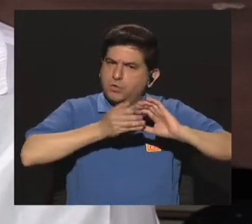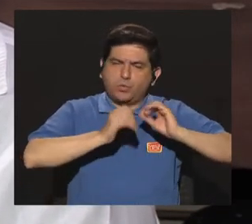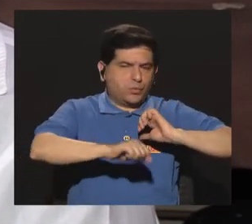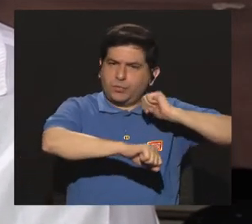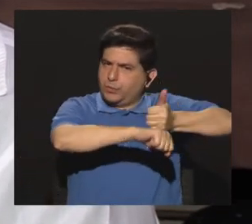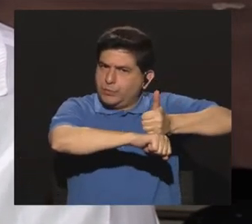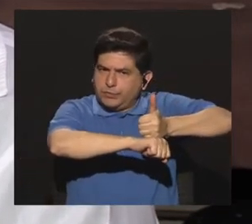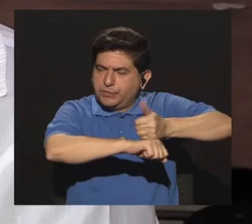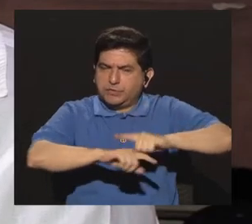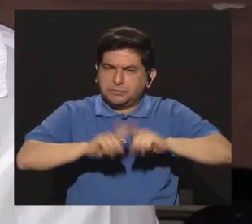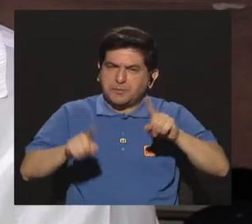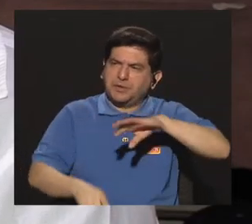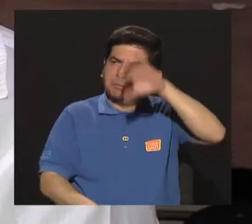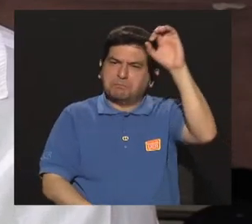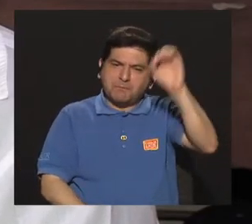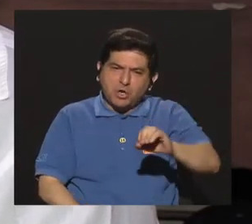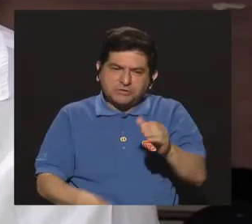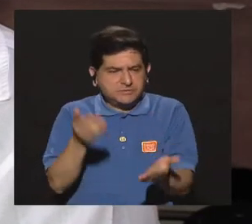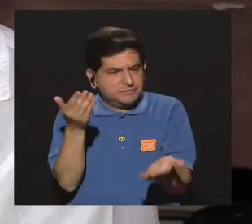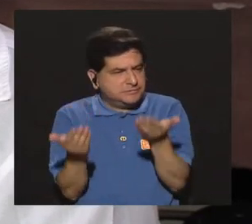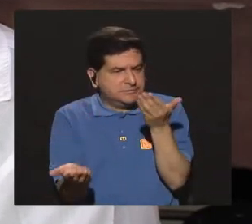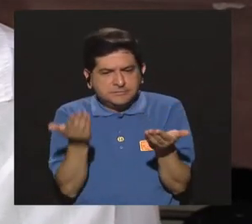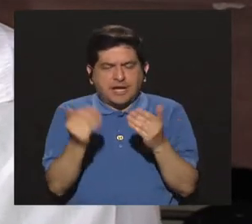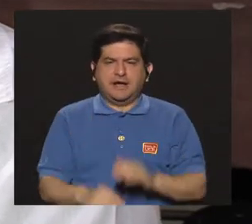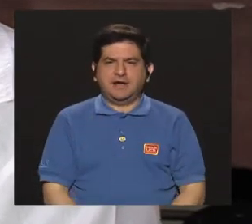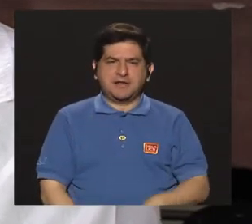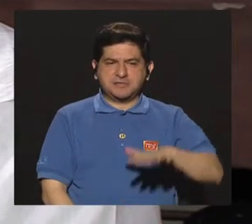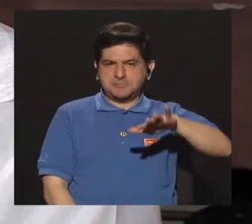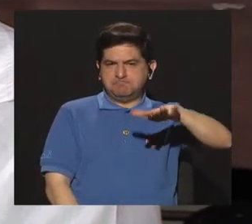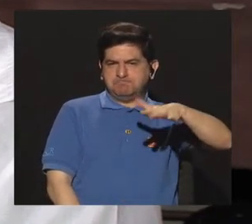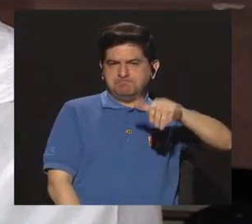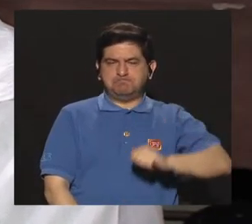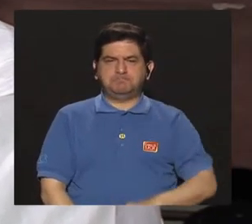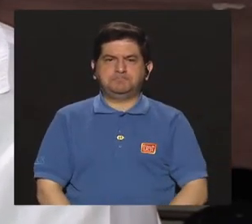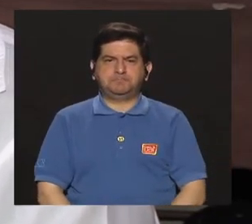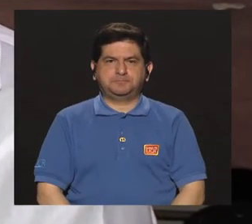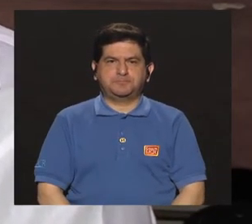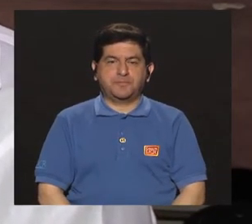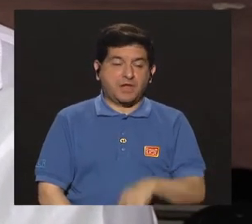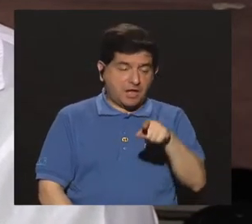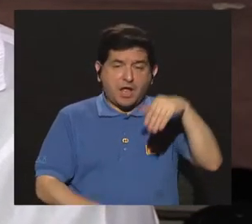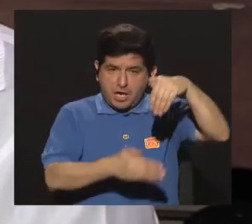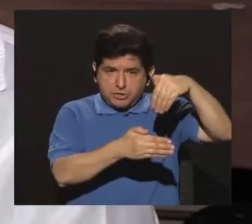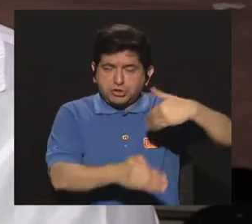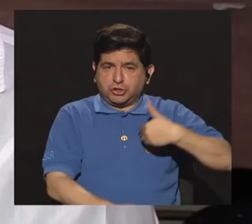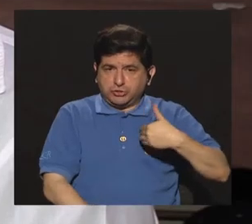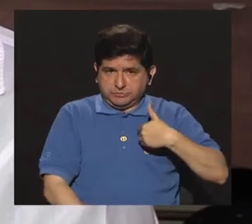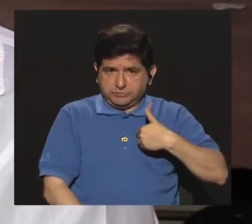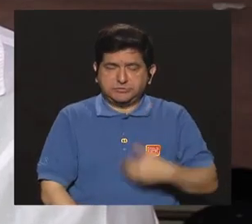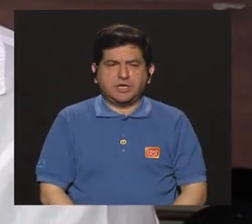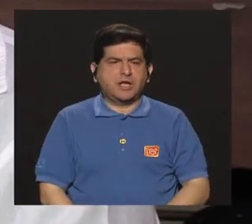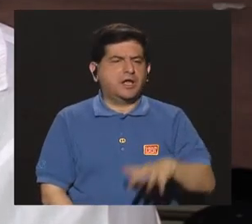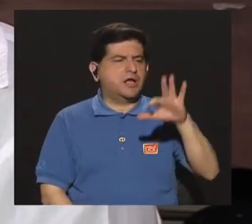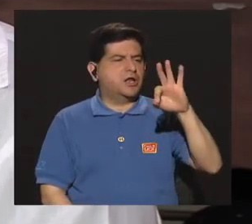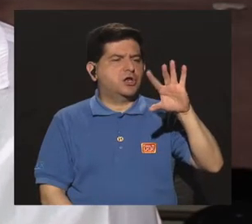esta colección cuenta con un 98 99 por ciento de las especies dulceacuícolas